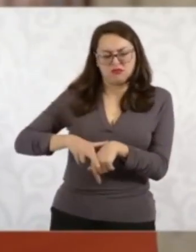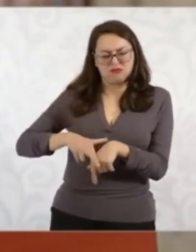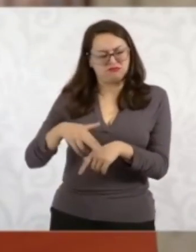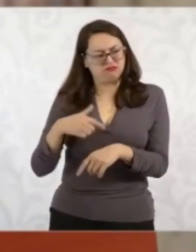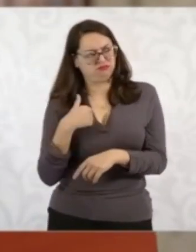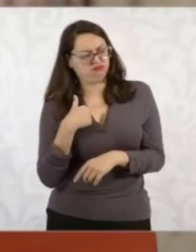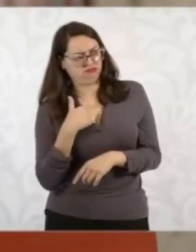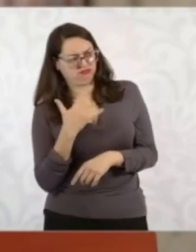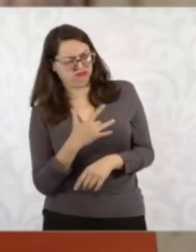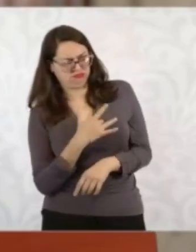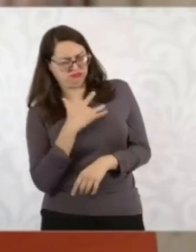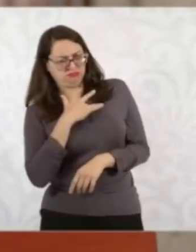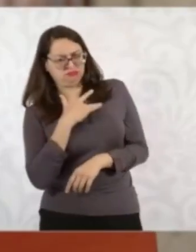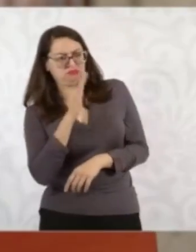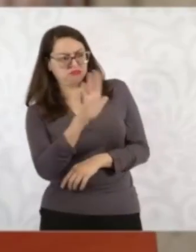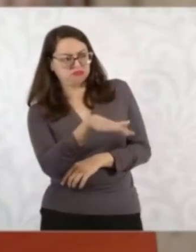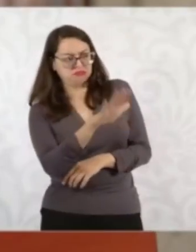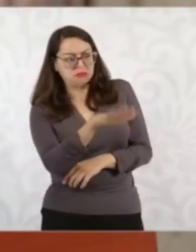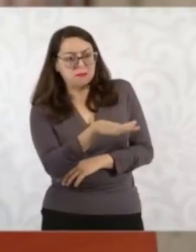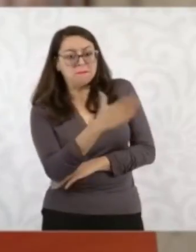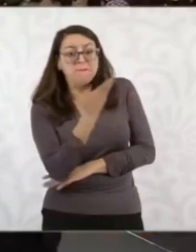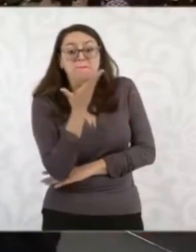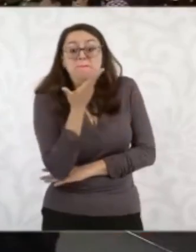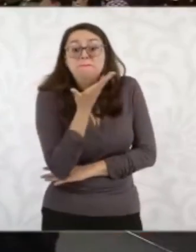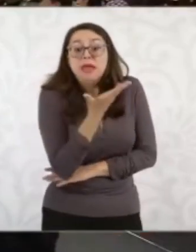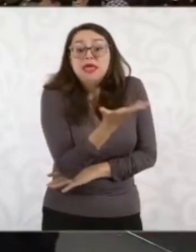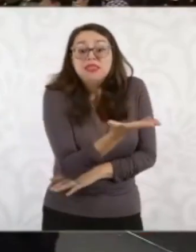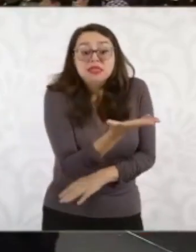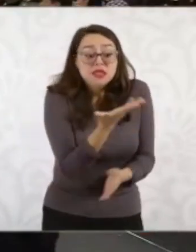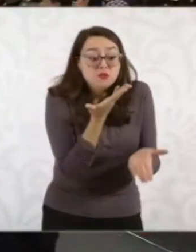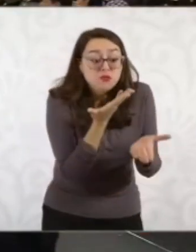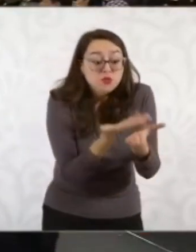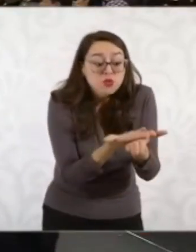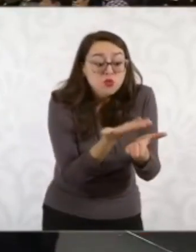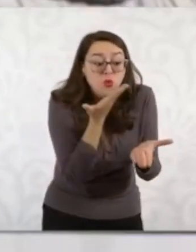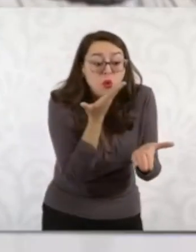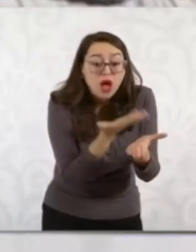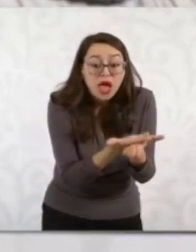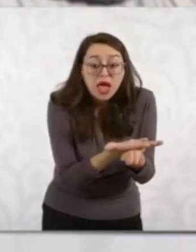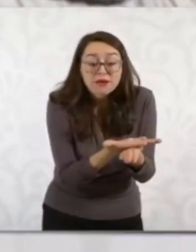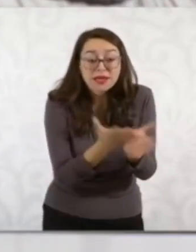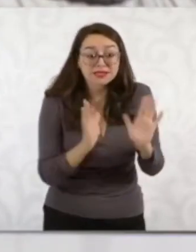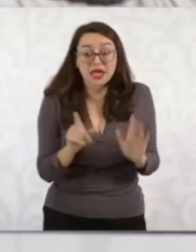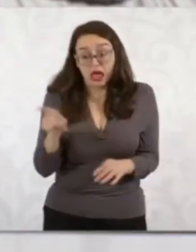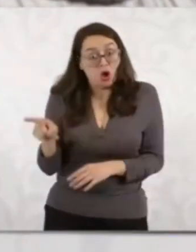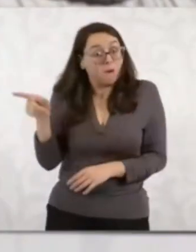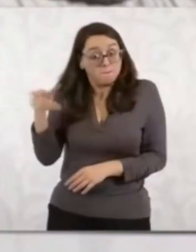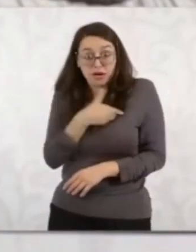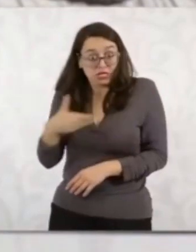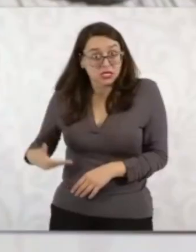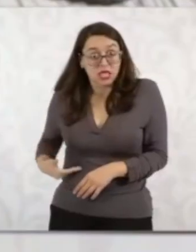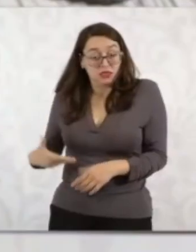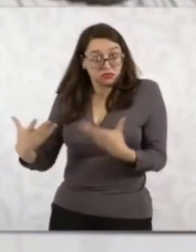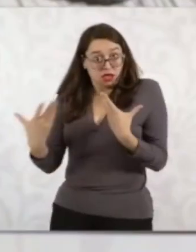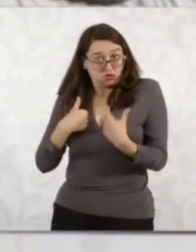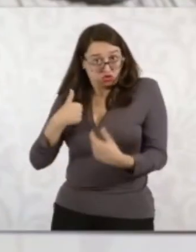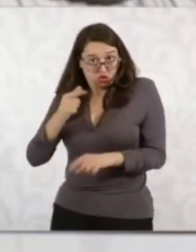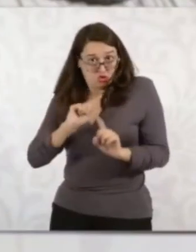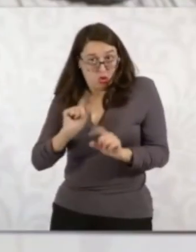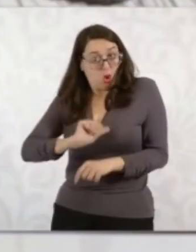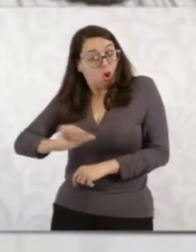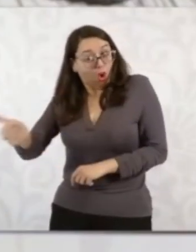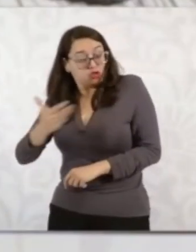le pedí pruebas, fíjense, o sea, es otro presidente, no otro sexenio que dice, deme pruebas.